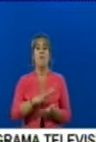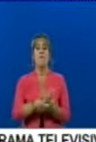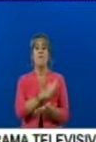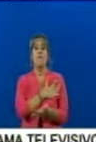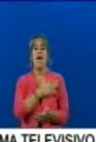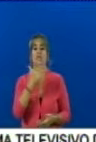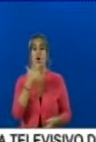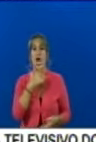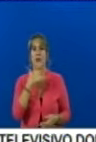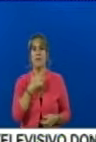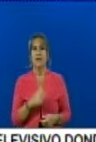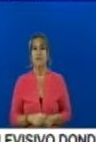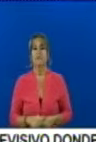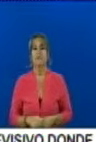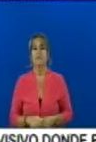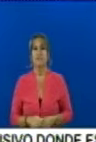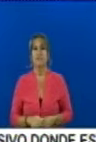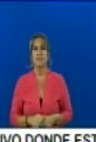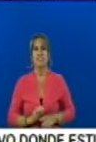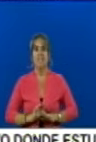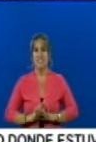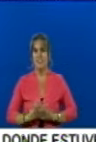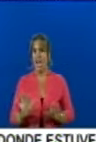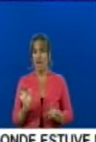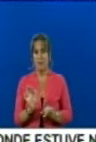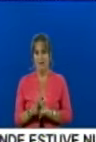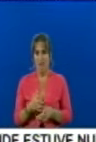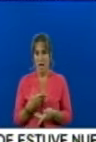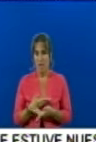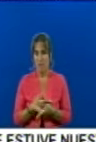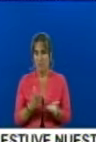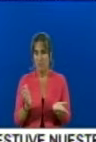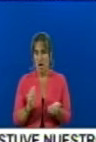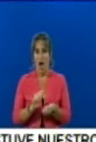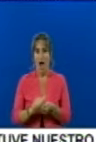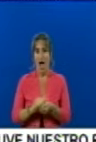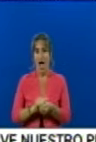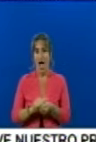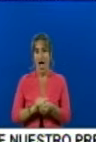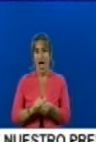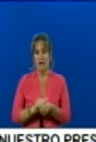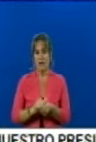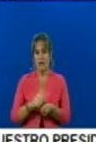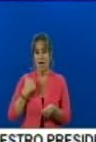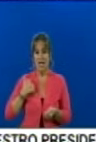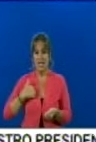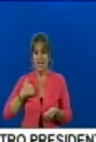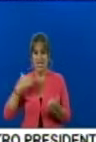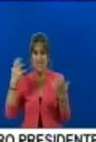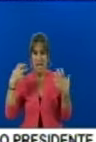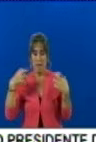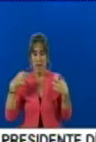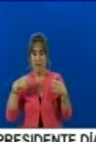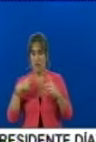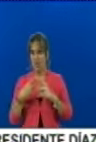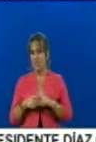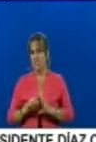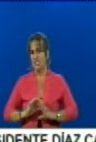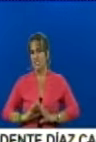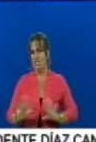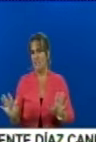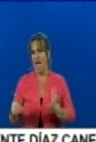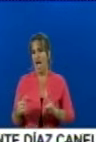marzo-abril ya iniciamos la distribución de jabón de lavar y de jabón de baño. Ya se han cubierto todos